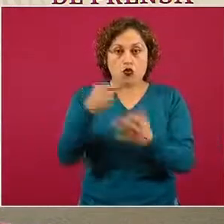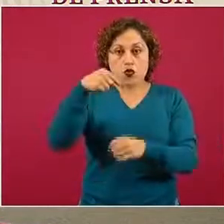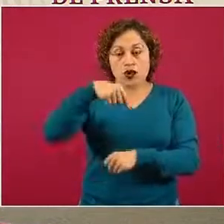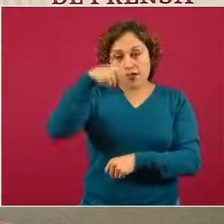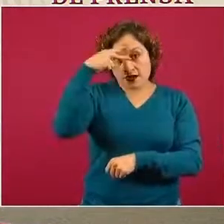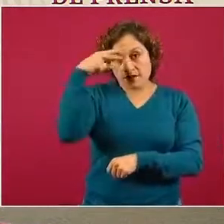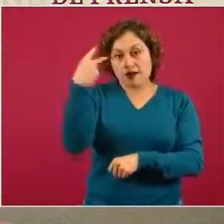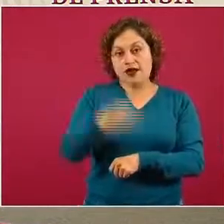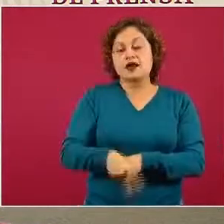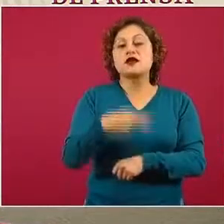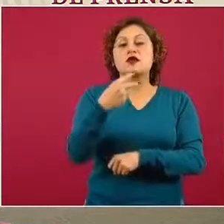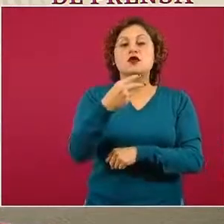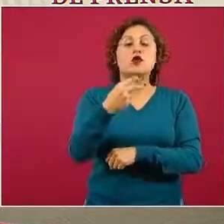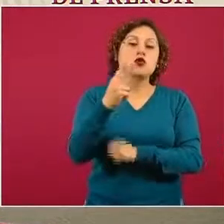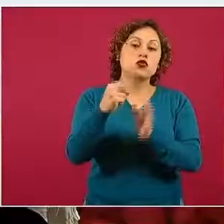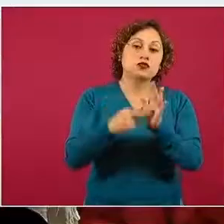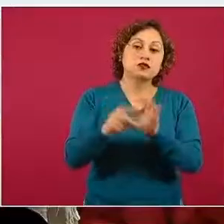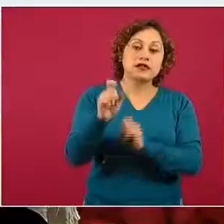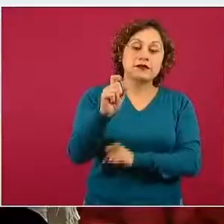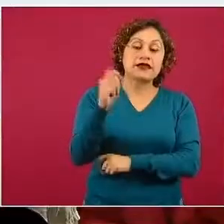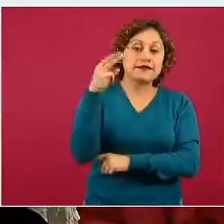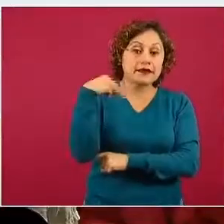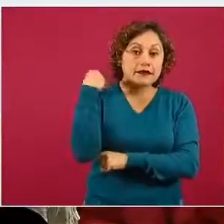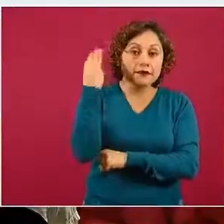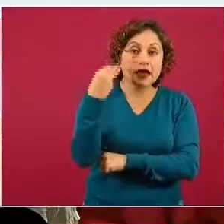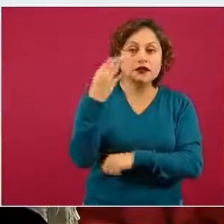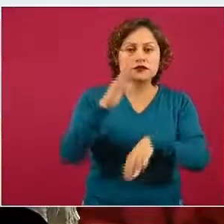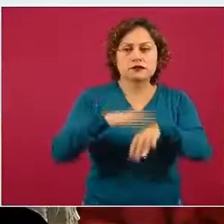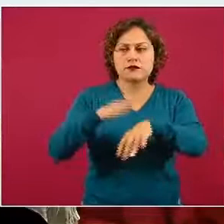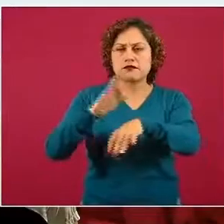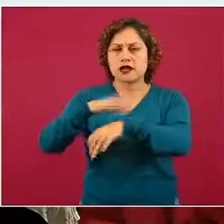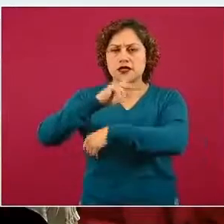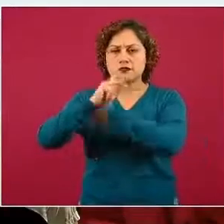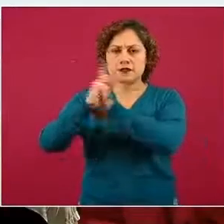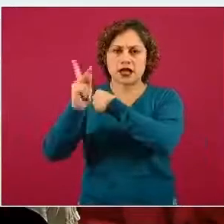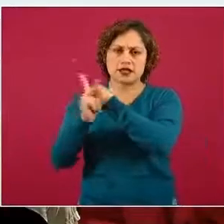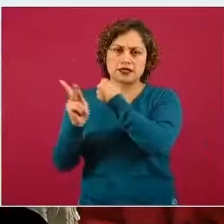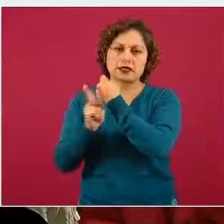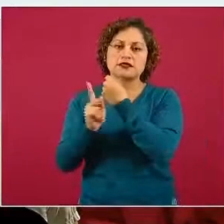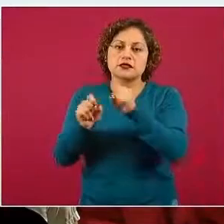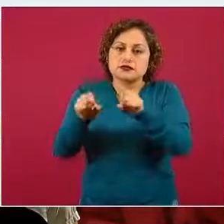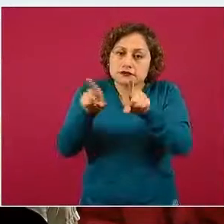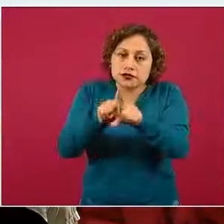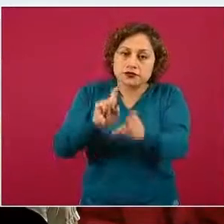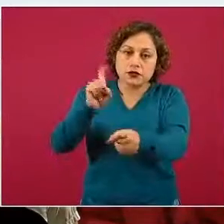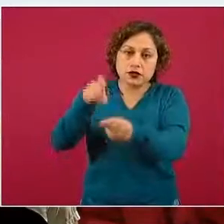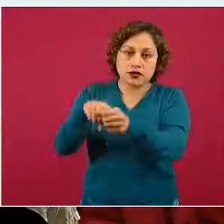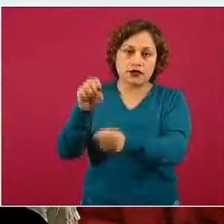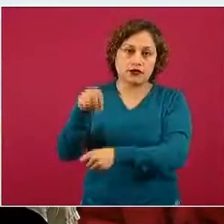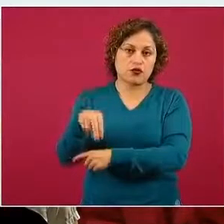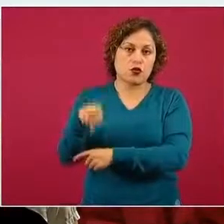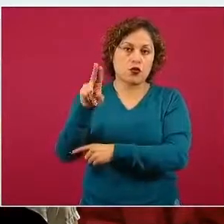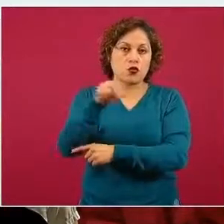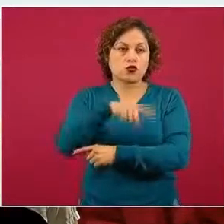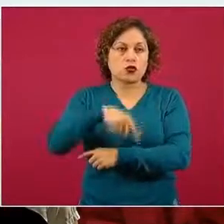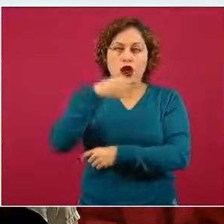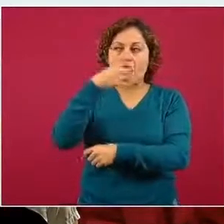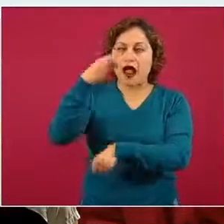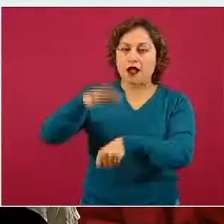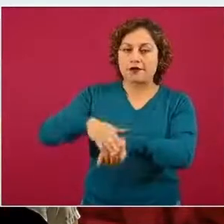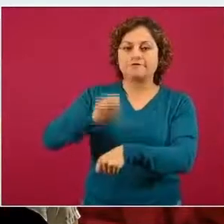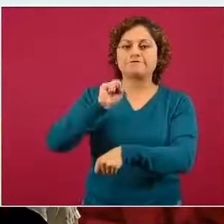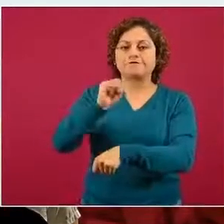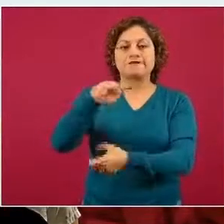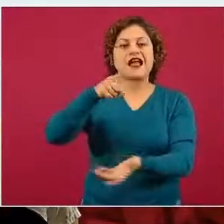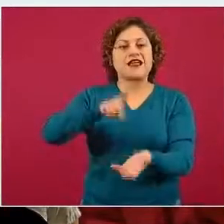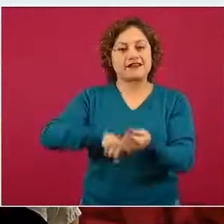donde prácticamente todas las regiones y países de la Organización Mundial de la Salud tenían ya la presencia de la circulación de este virus. Y pues